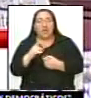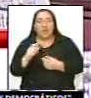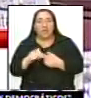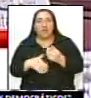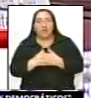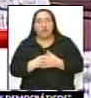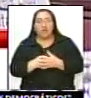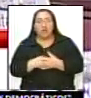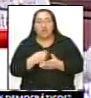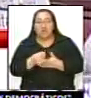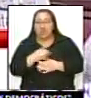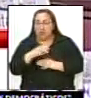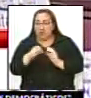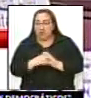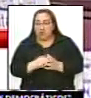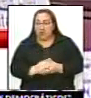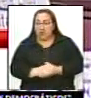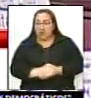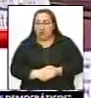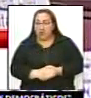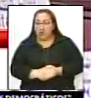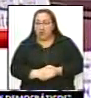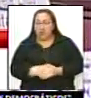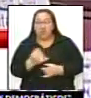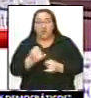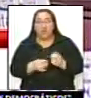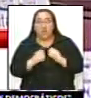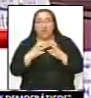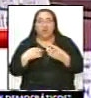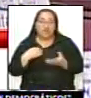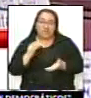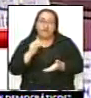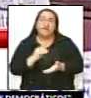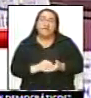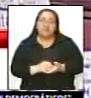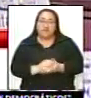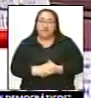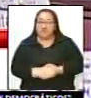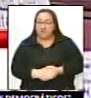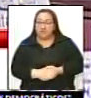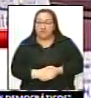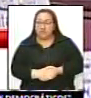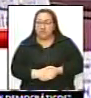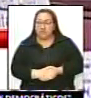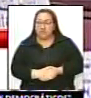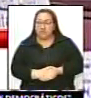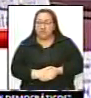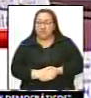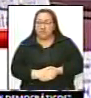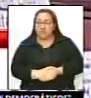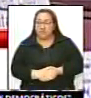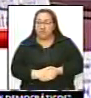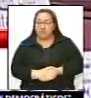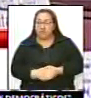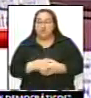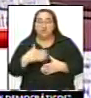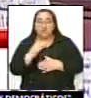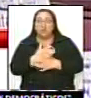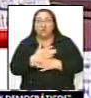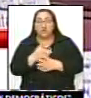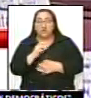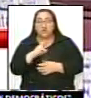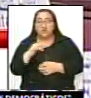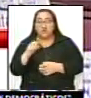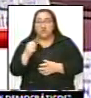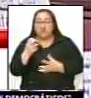que se ejecuten los proyectos, porque al final del día alguien tiene que poner ese espacio de compartir ese riesgo. Entonces